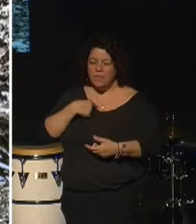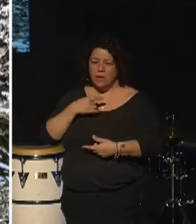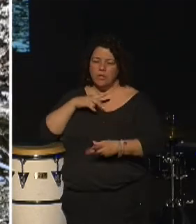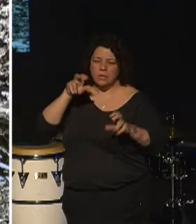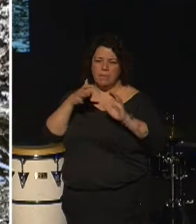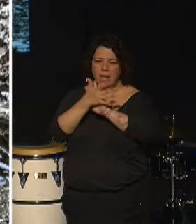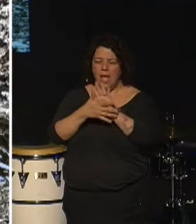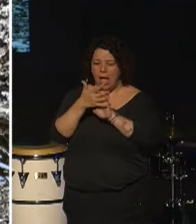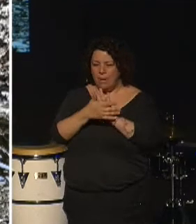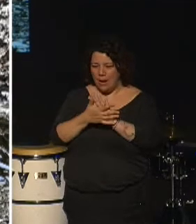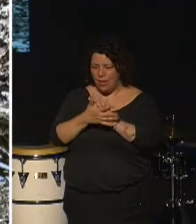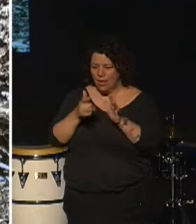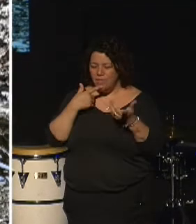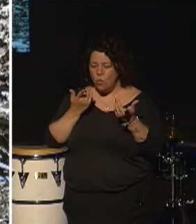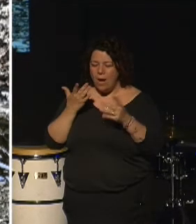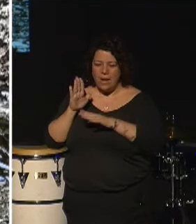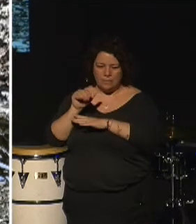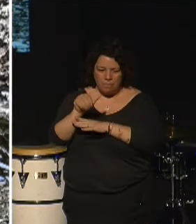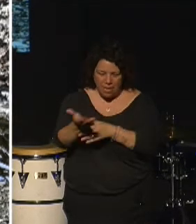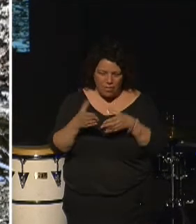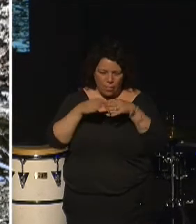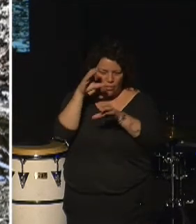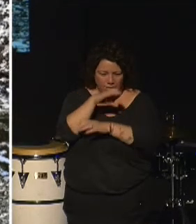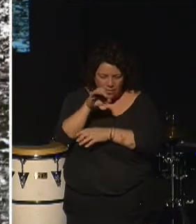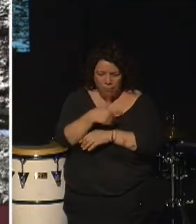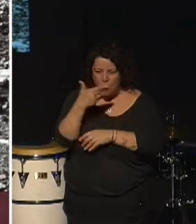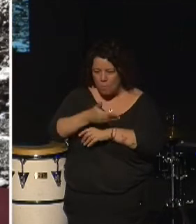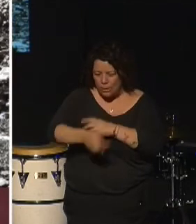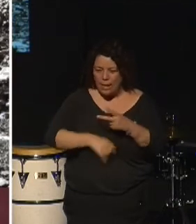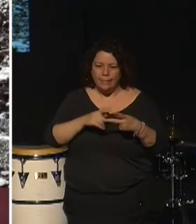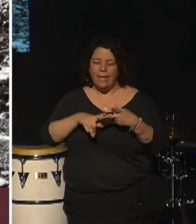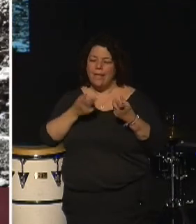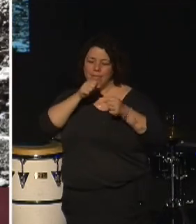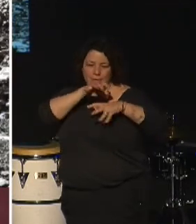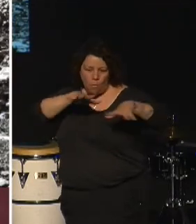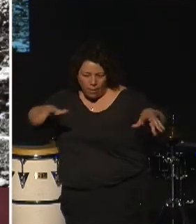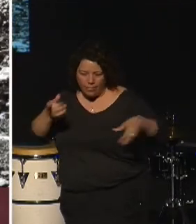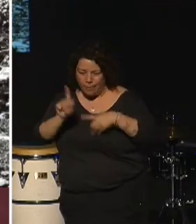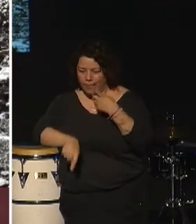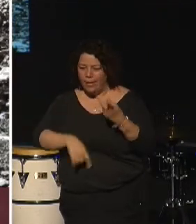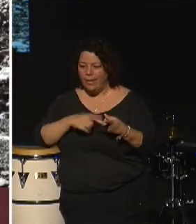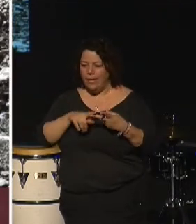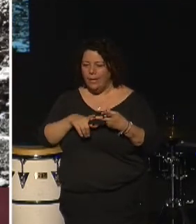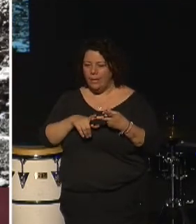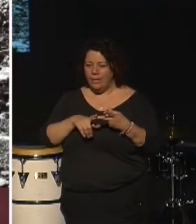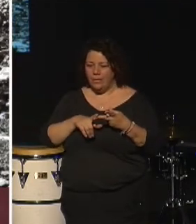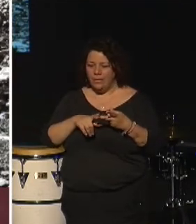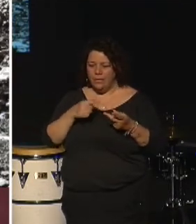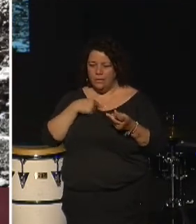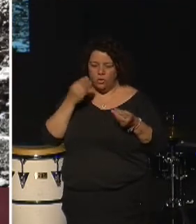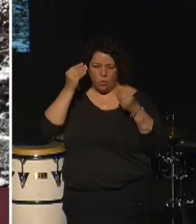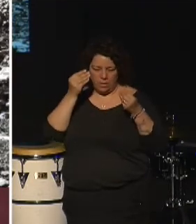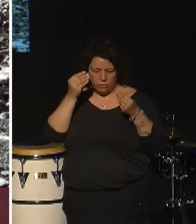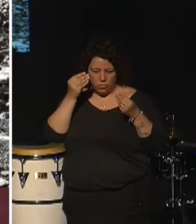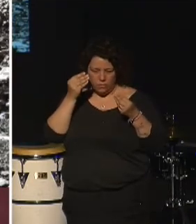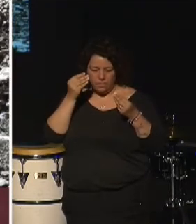hablara pues, de la importancia de las expediciones científicas, de lo importante de divulgar en ellas. Yo creo que después de lo